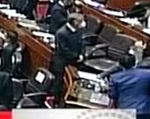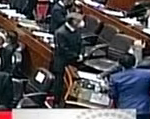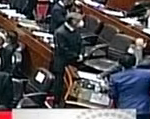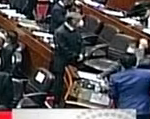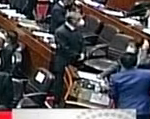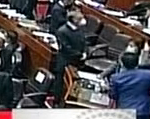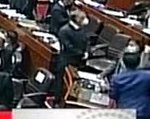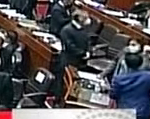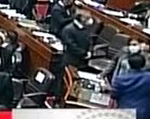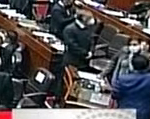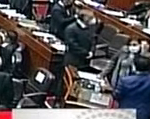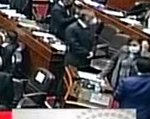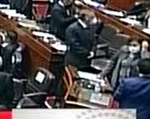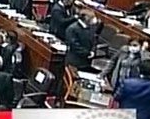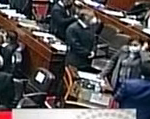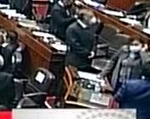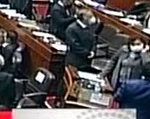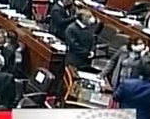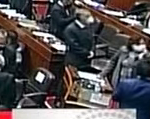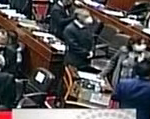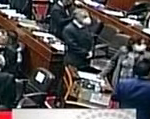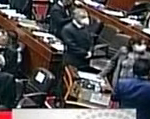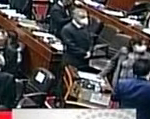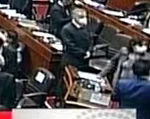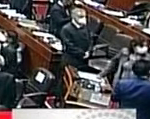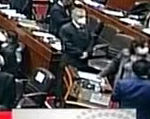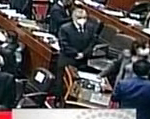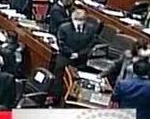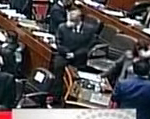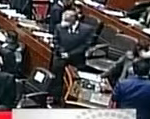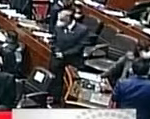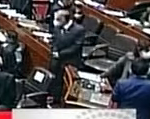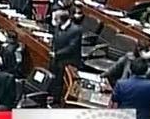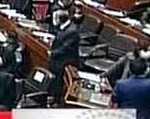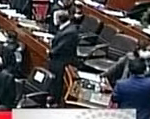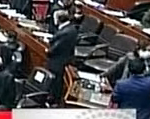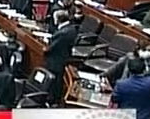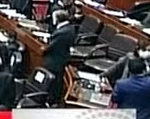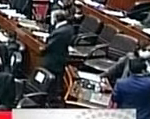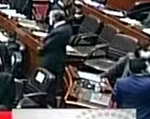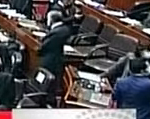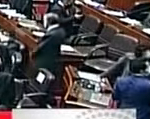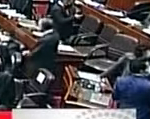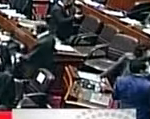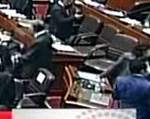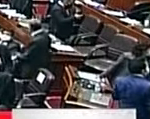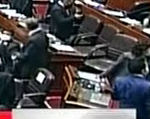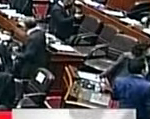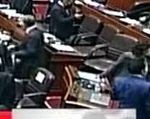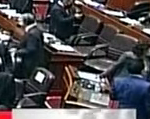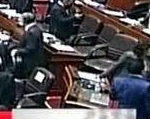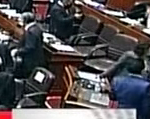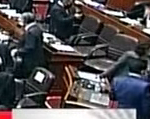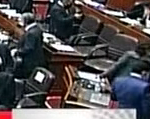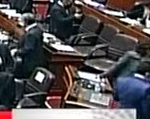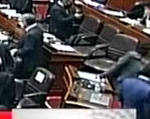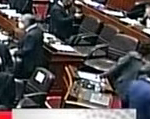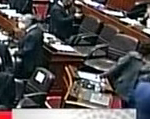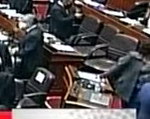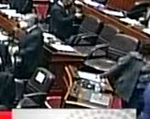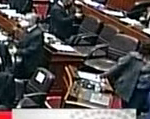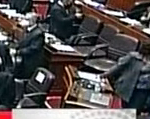que aquí realmente esta noticia, como reiteramos, ha sorprendido a todos, a propios y extraños. Son